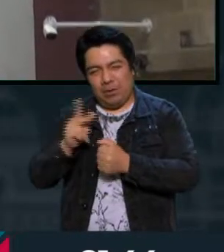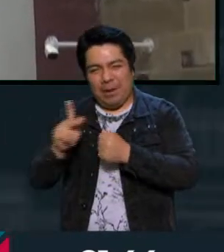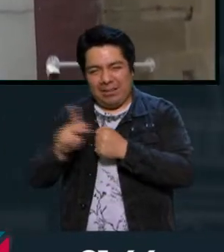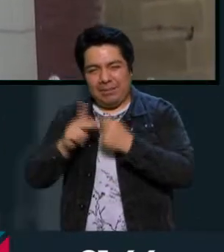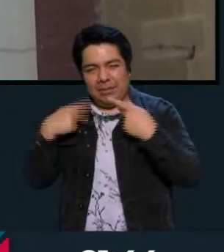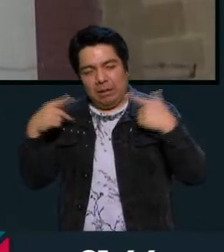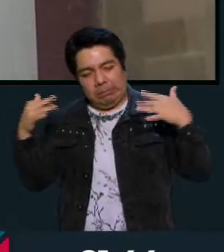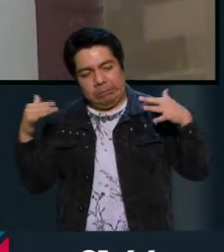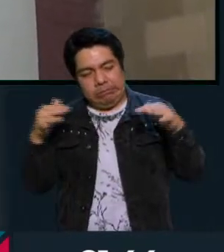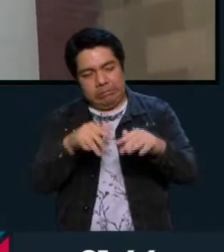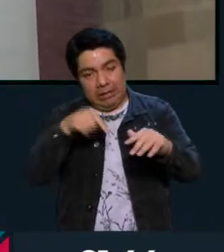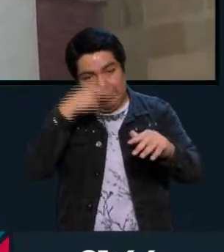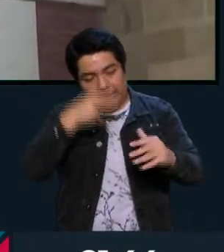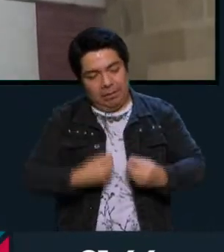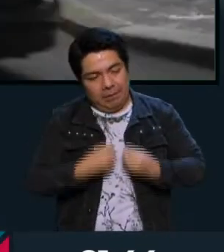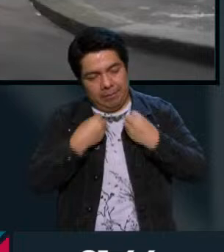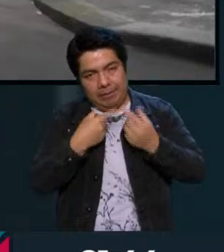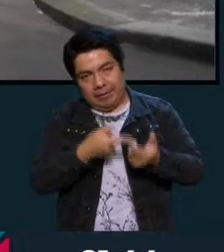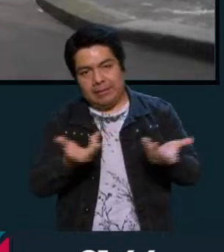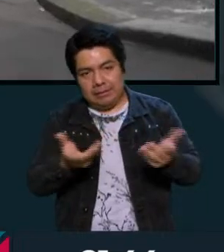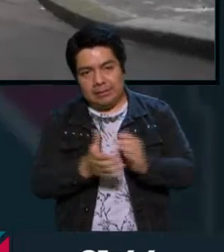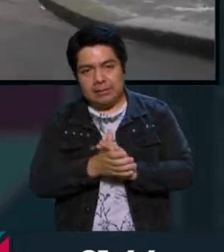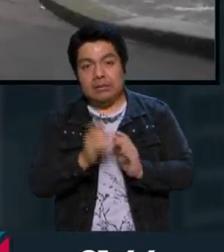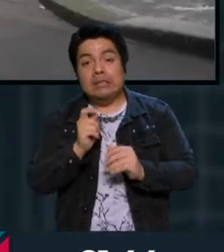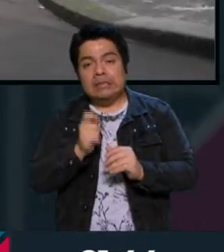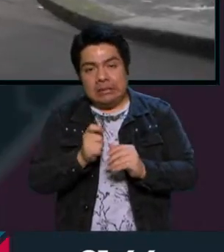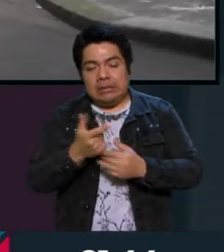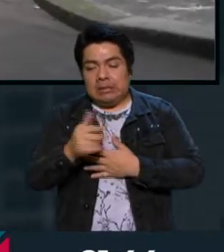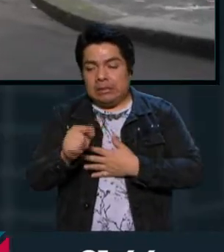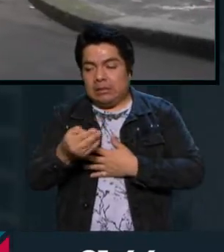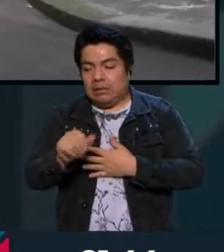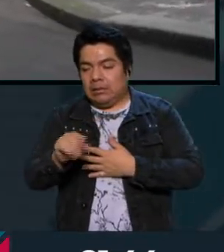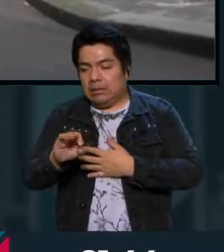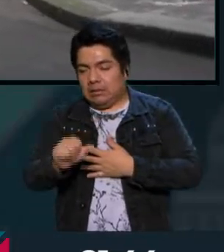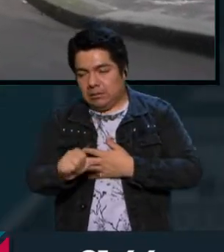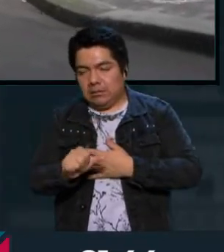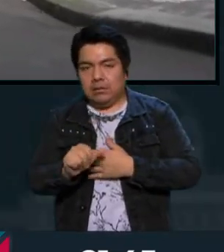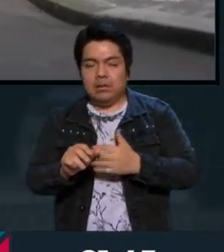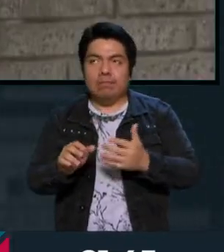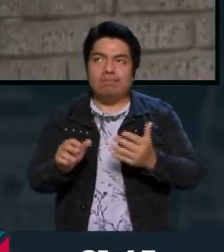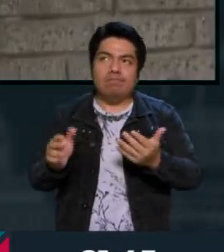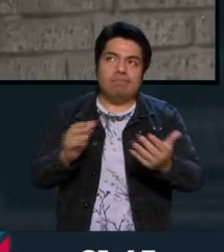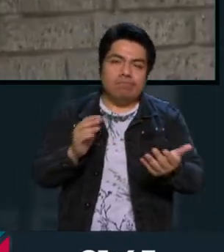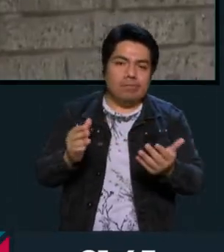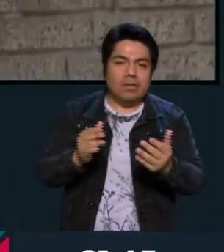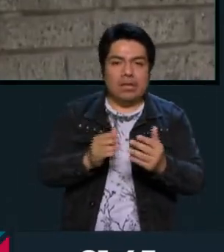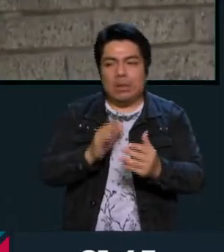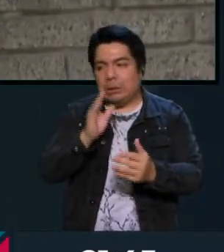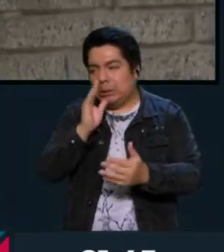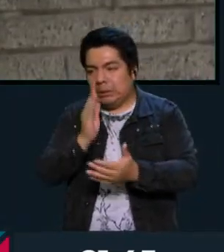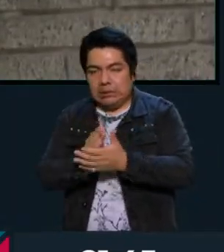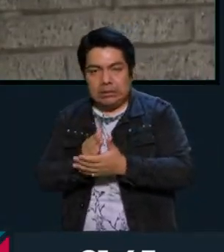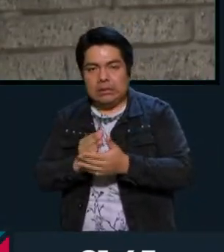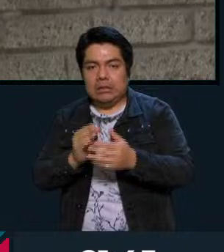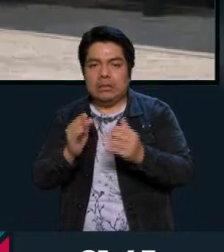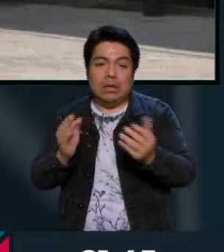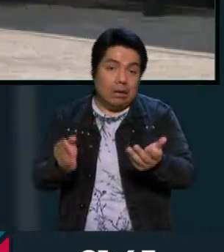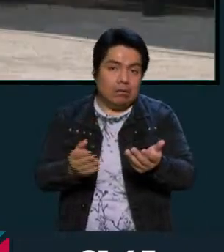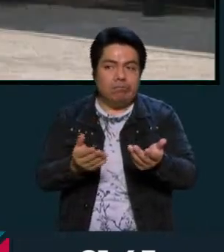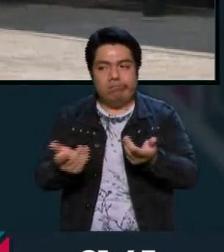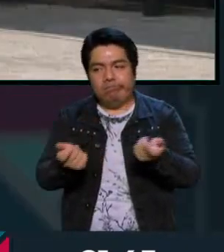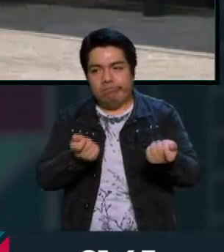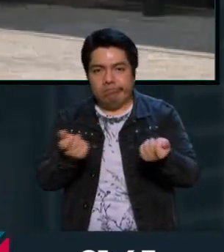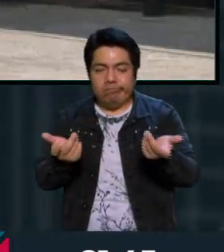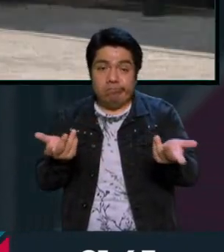claro que para el gobierno de la Ciudad de México la gentrificación no es un fenómeno ni que sea inevitable, y por supuesto